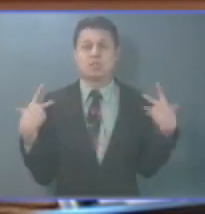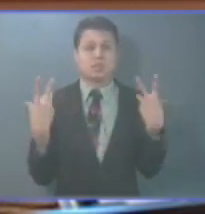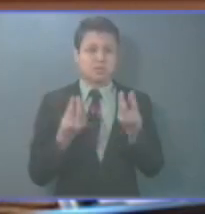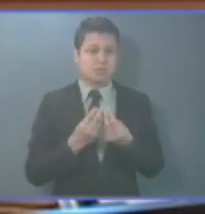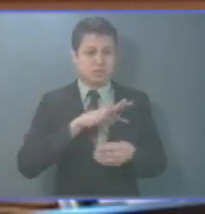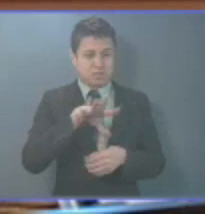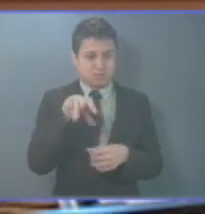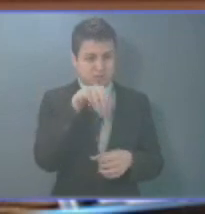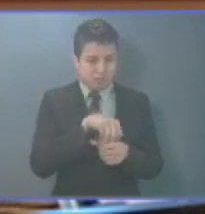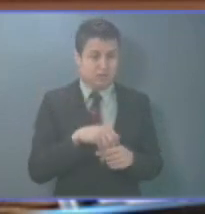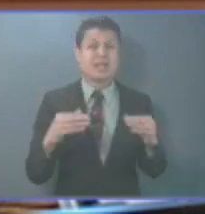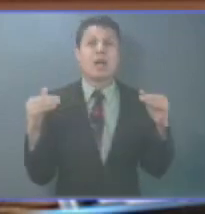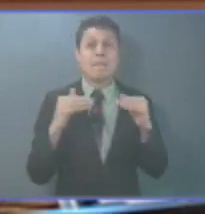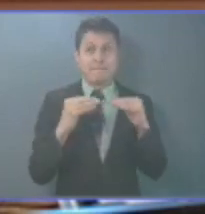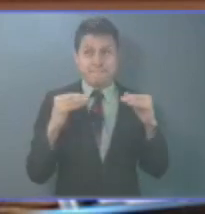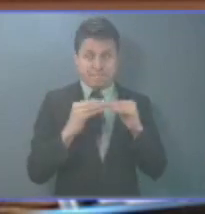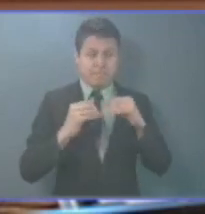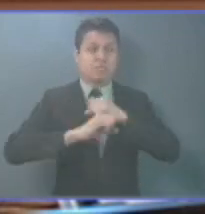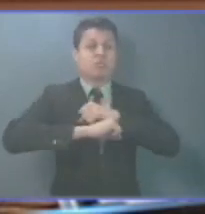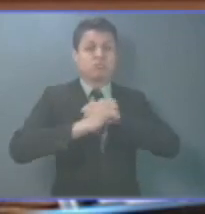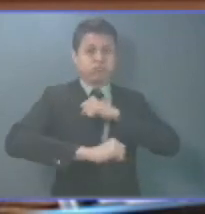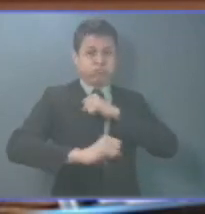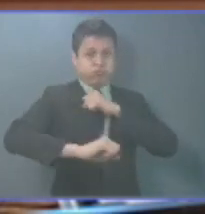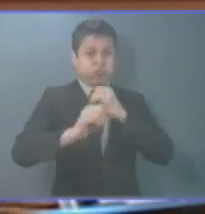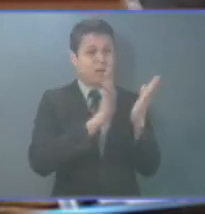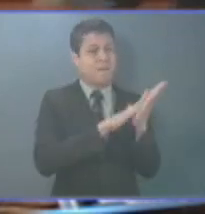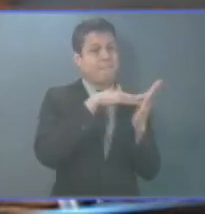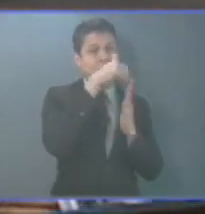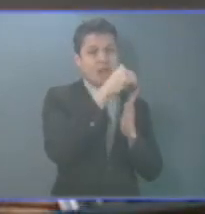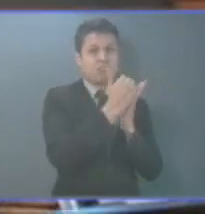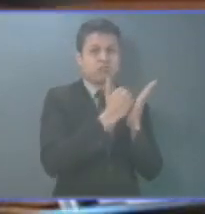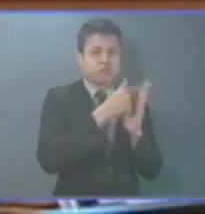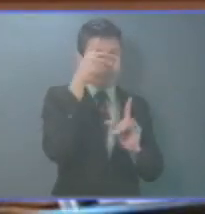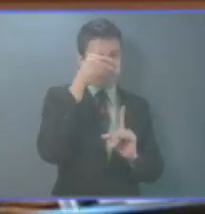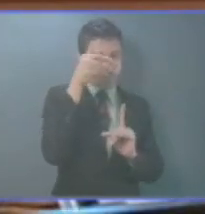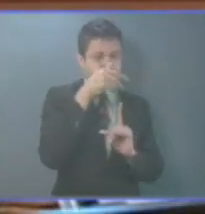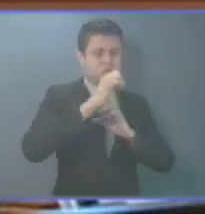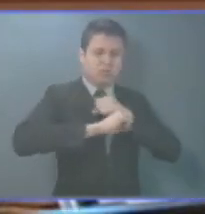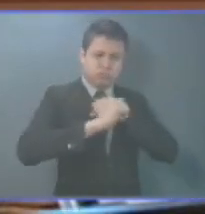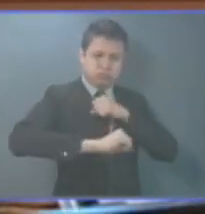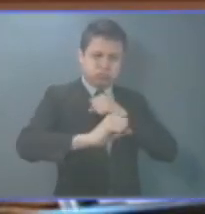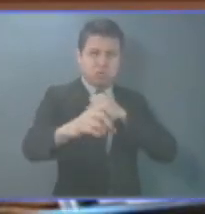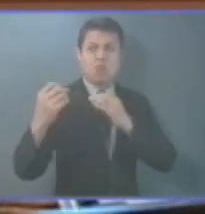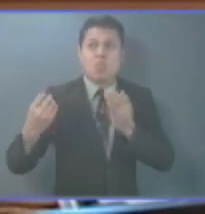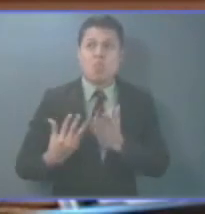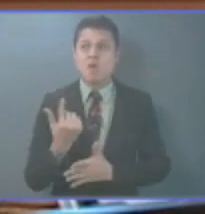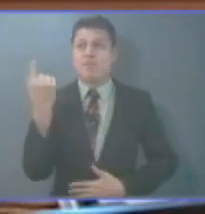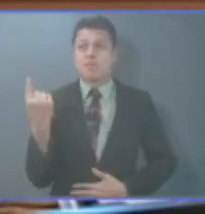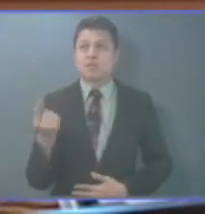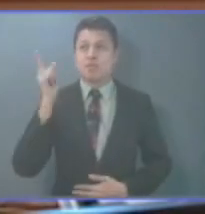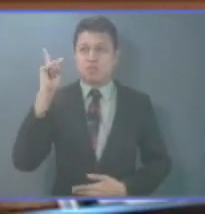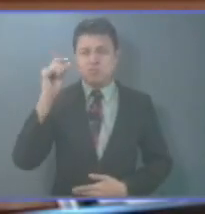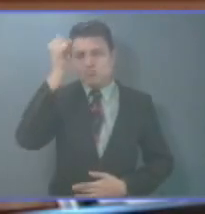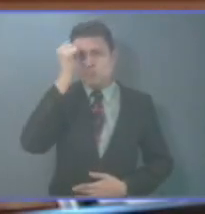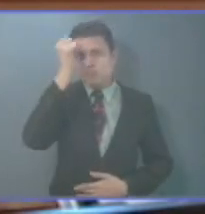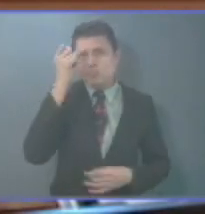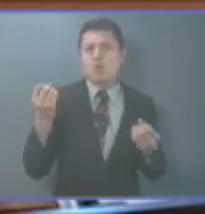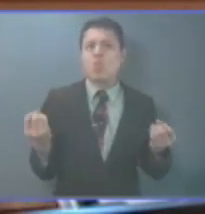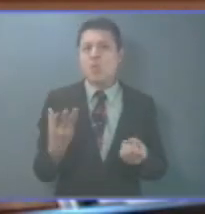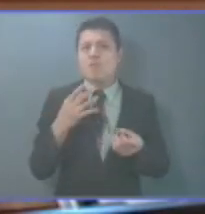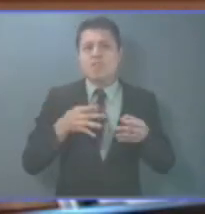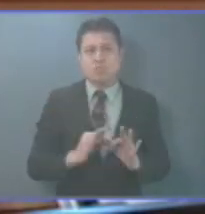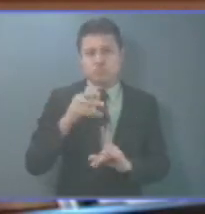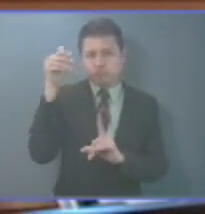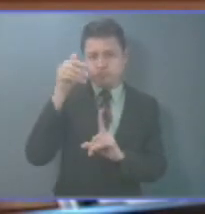Asimismo, promoverán la creación de planes y programas de estudio para la especialización de nuevos profesionales en materia de